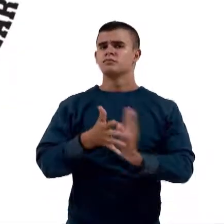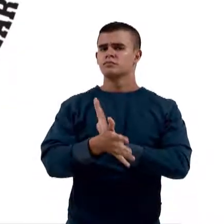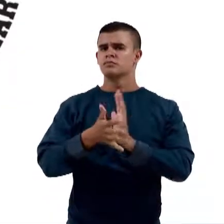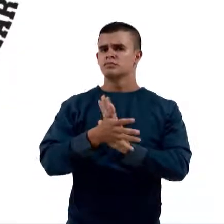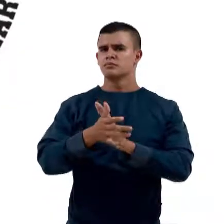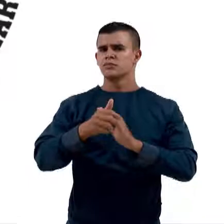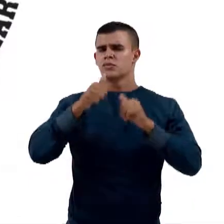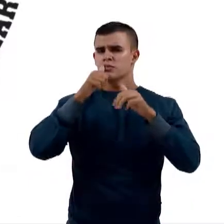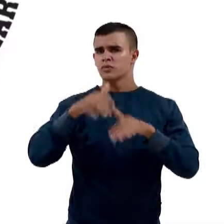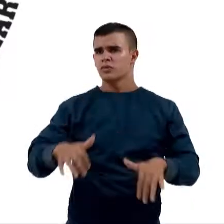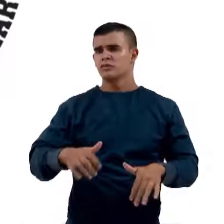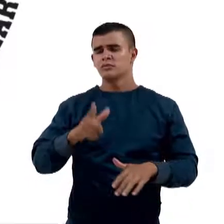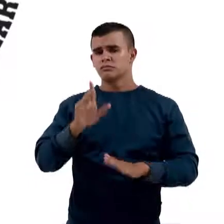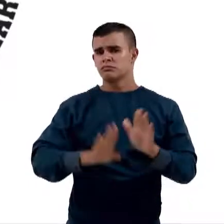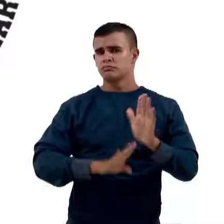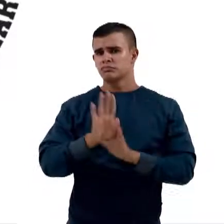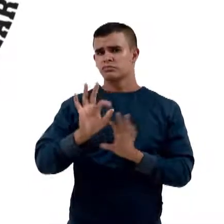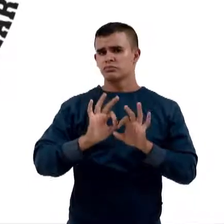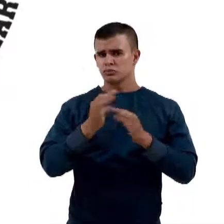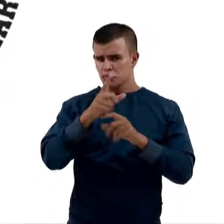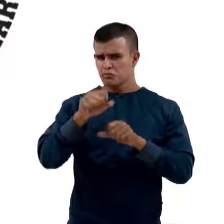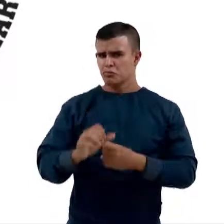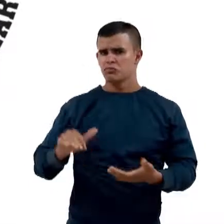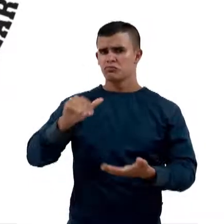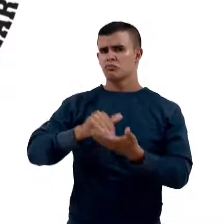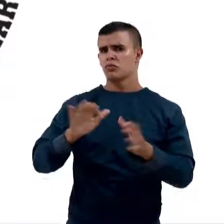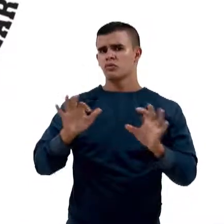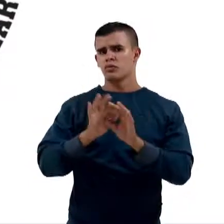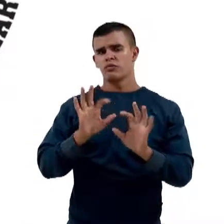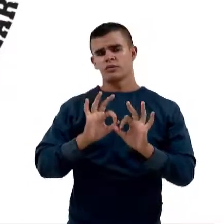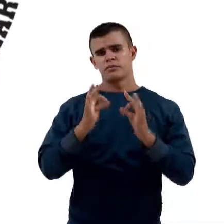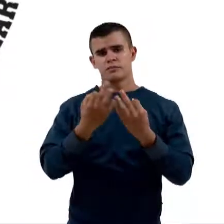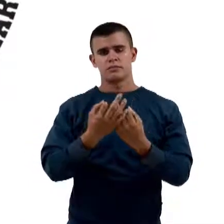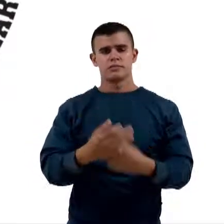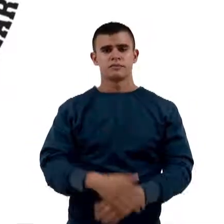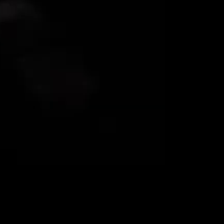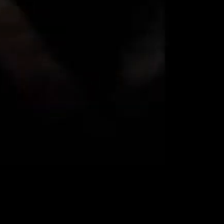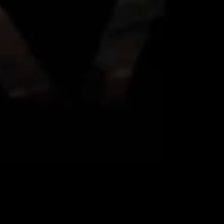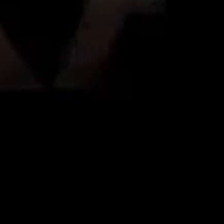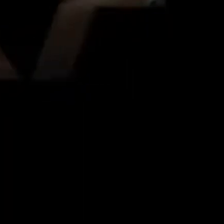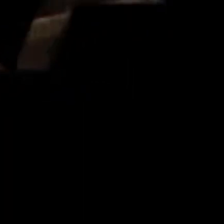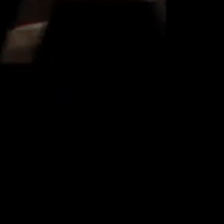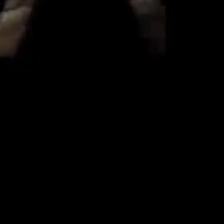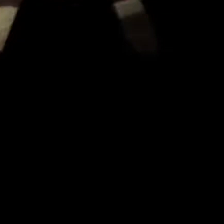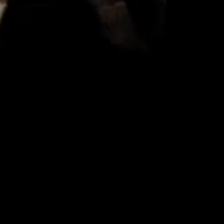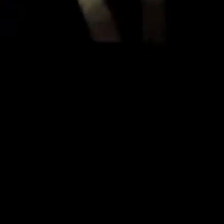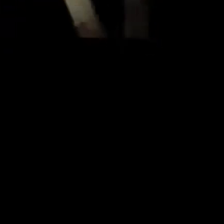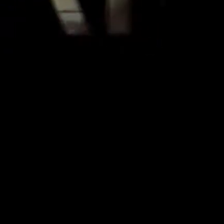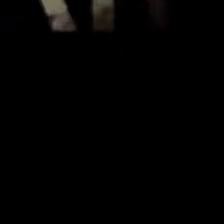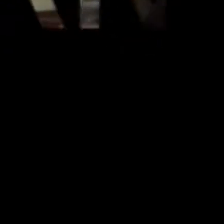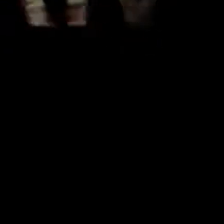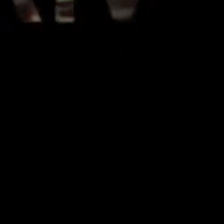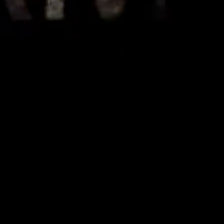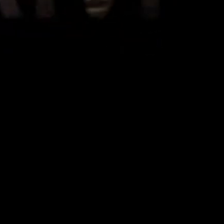Panorama, con el patrocinio de Crecer en Familia. Pon tu fuerza en la unión familiar.